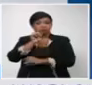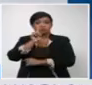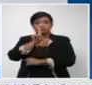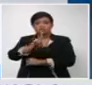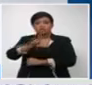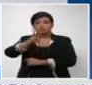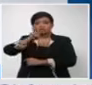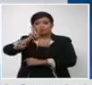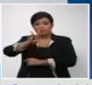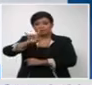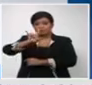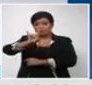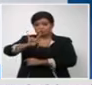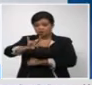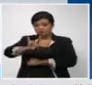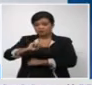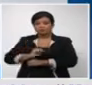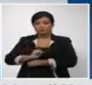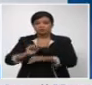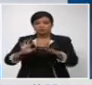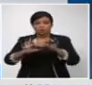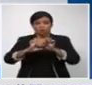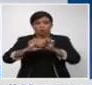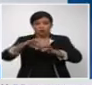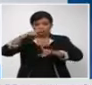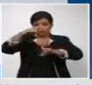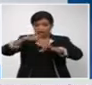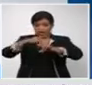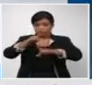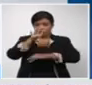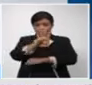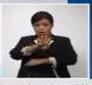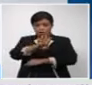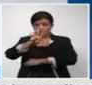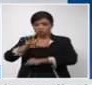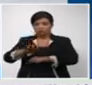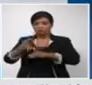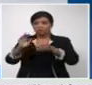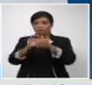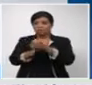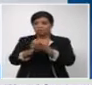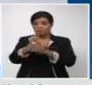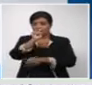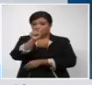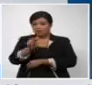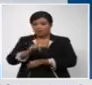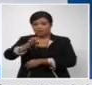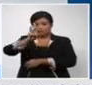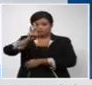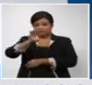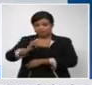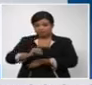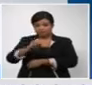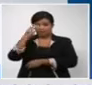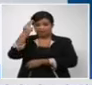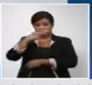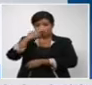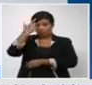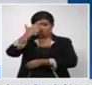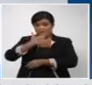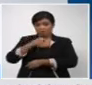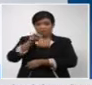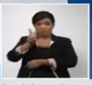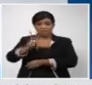129. Guantánamo 44, Mayabeque 30, Ciego de Ávila